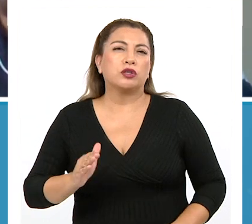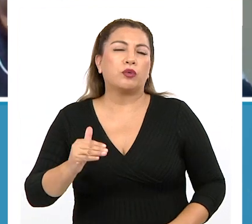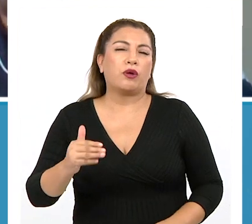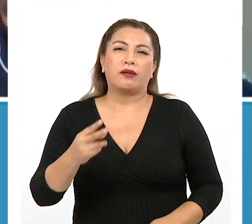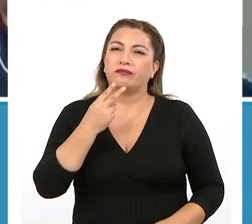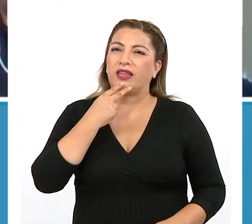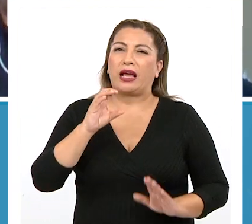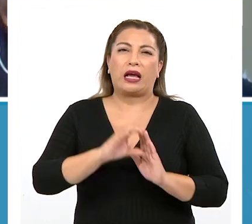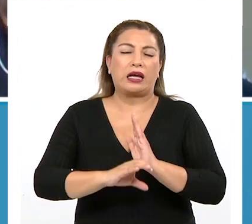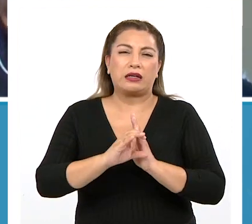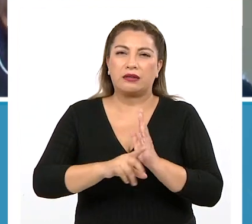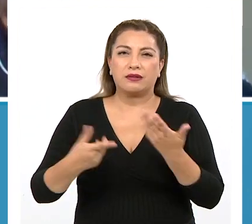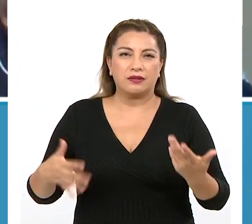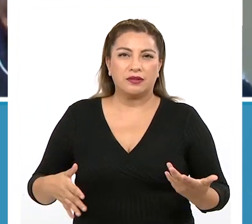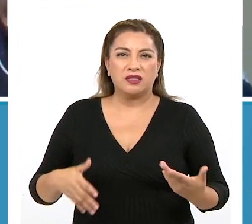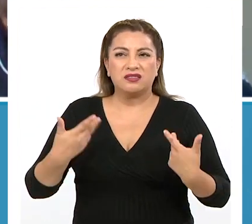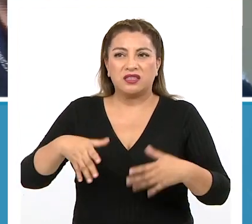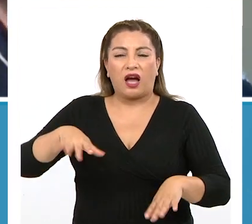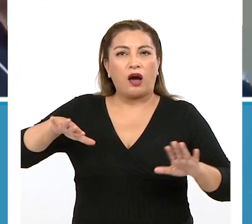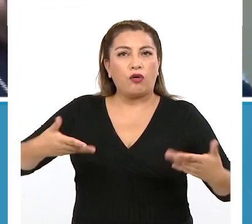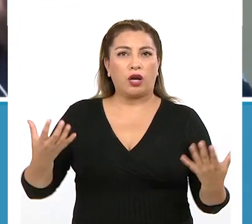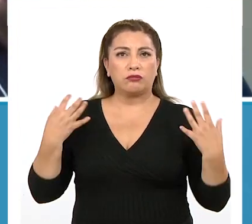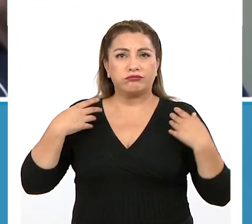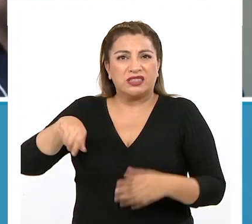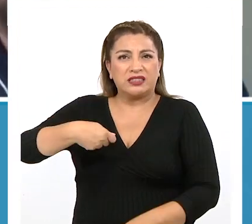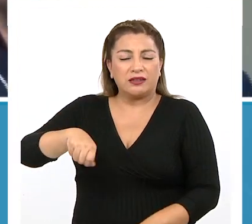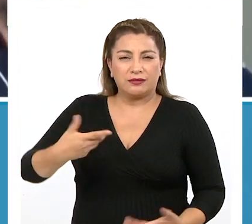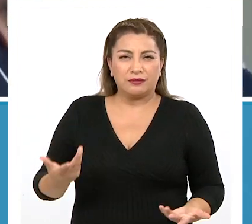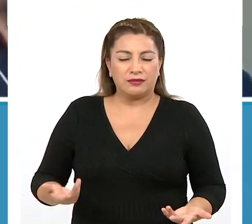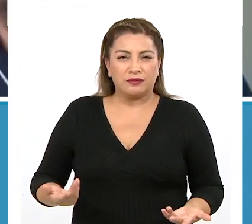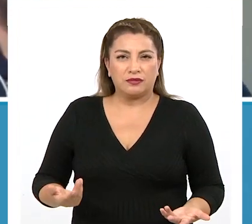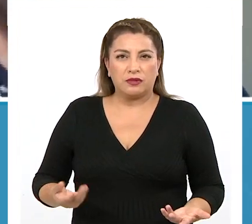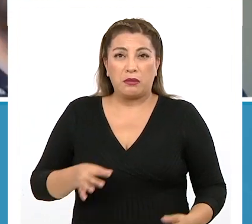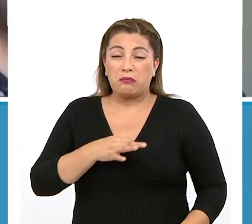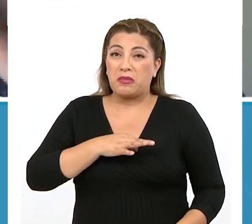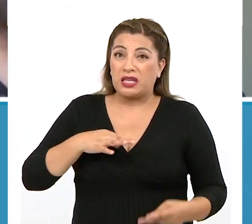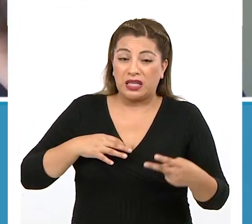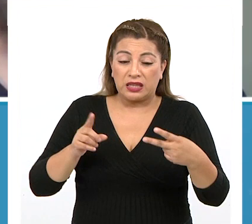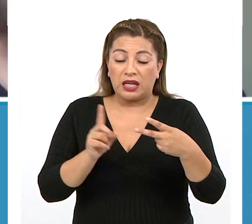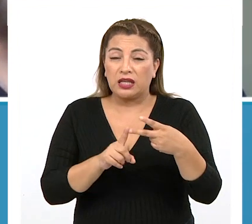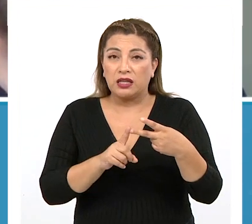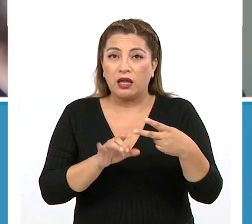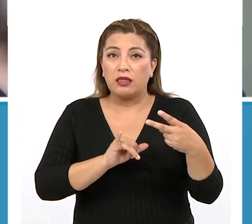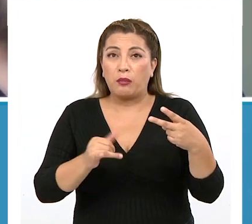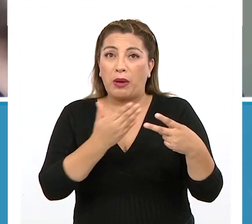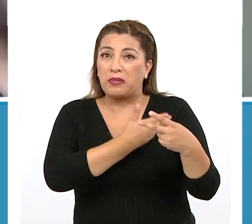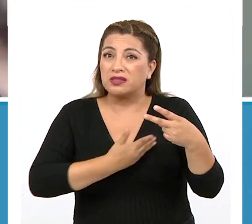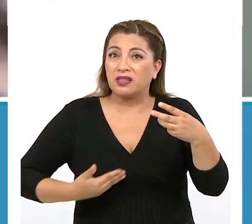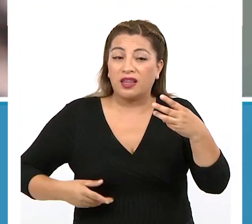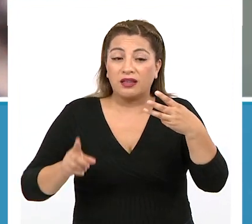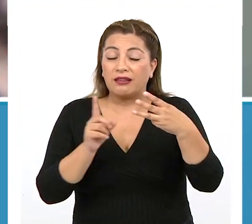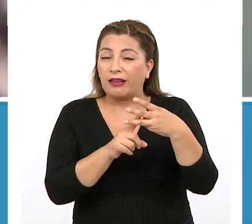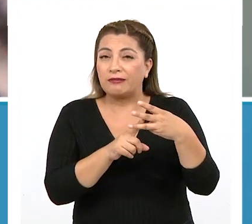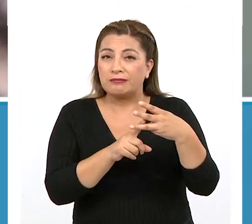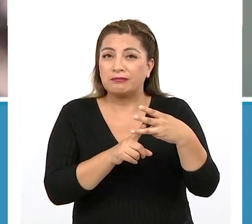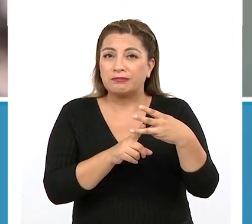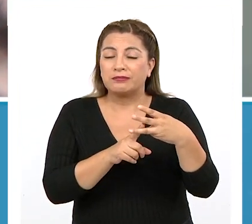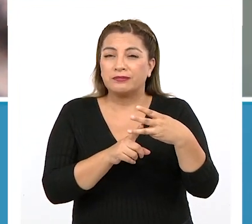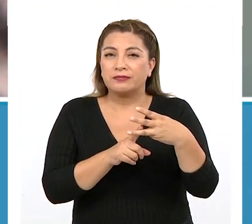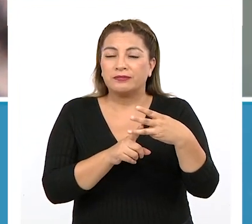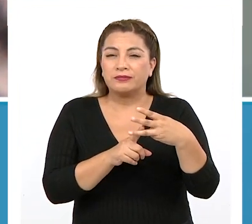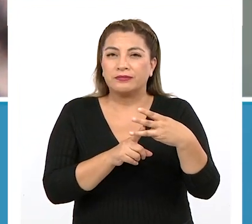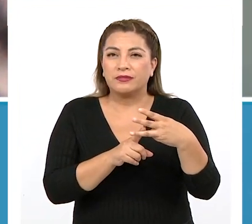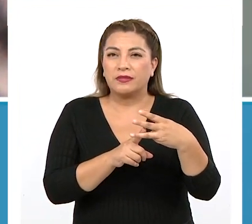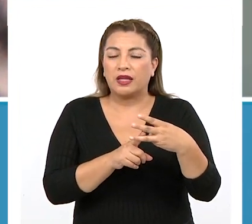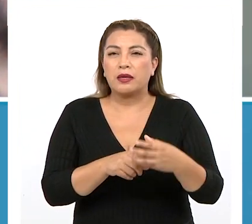ella está mirando hacia arriba, ya es senadora. ¿Qué puede Ya se aspirar no. a más? Ministra y luego llegar a la presidencia. Quizás Presidencia. utilizar la plataforma